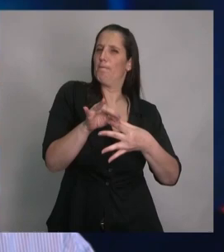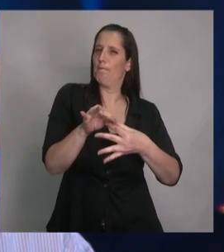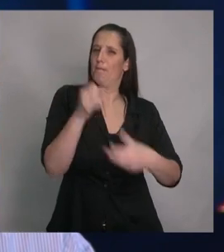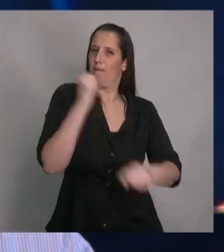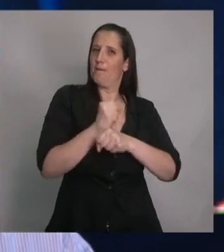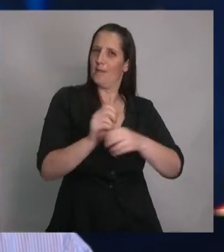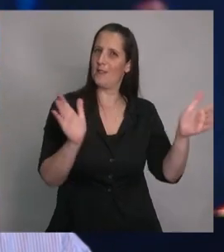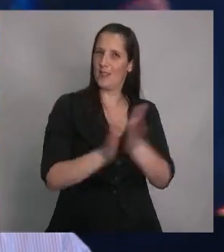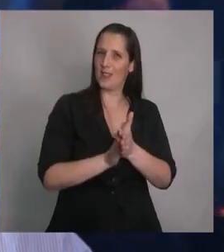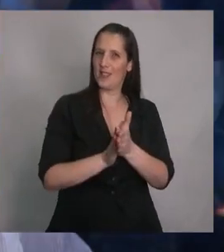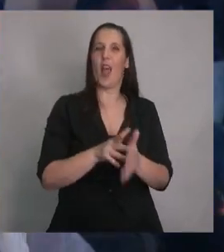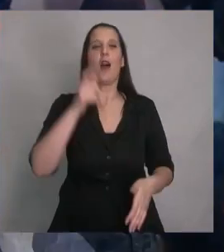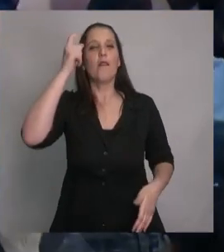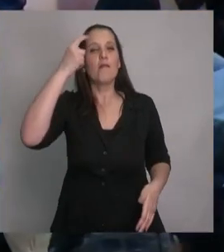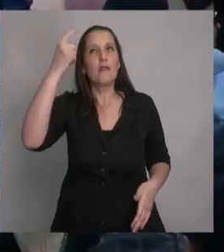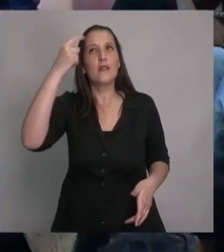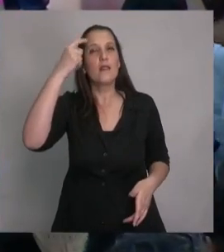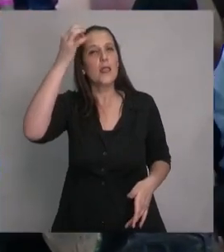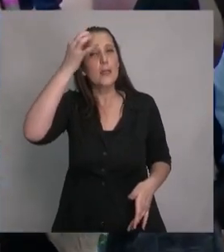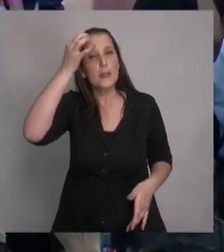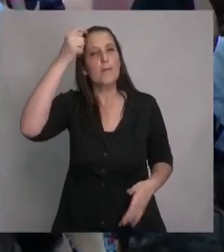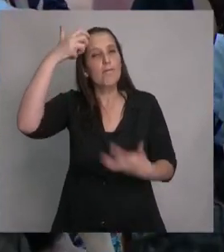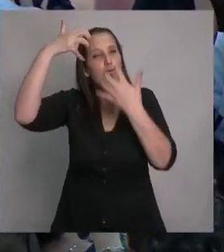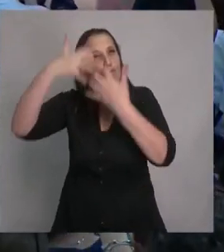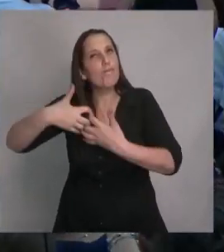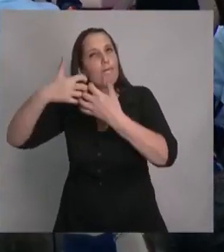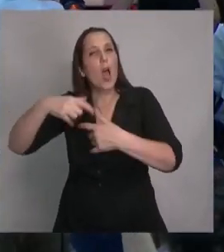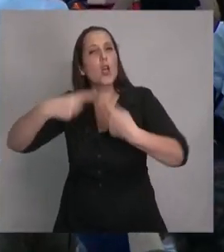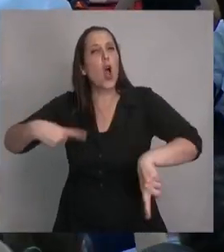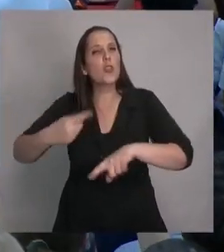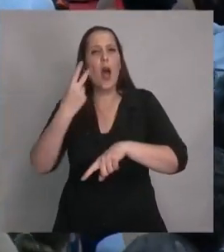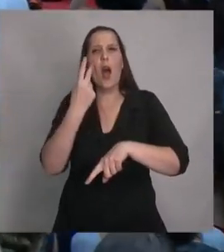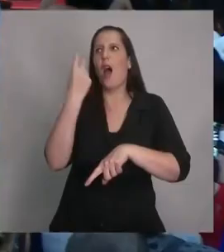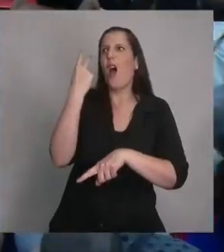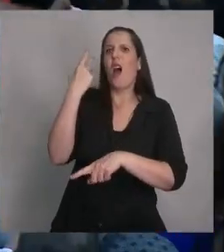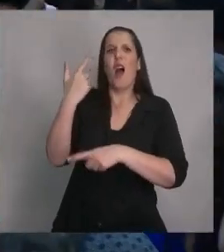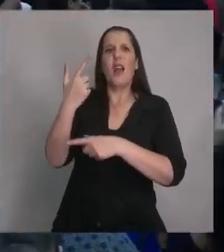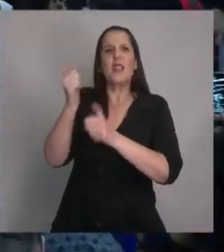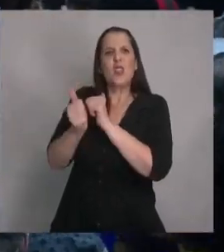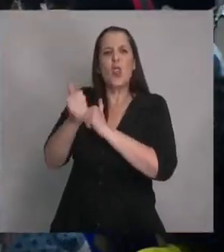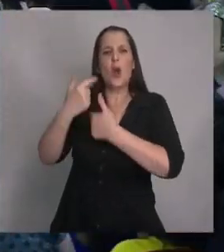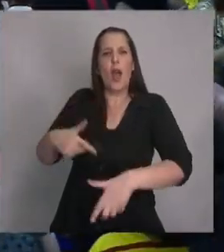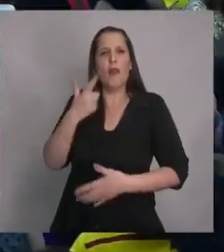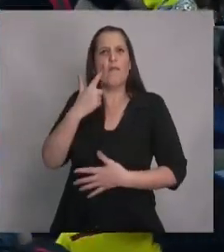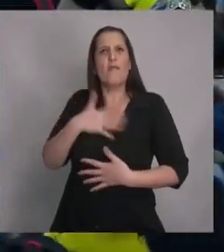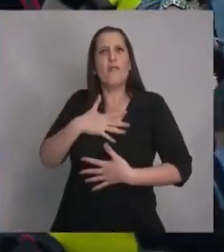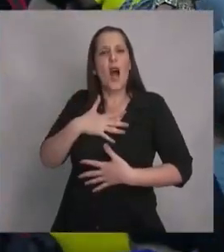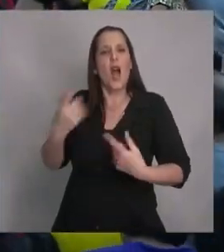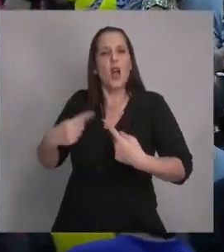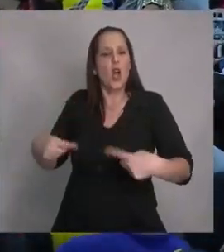hacer una reflexión sobre lo que hemos vivido es fundamental. Hemos vivido un momento